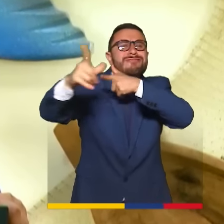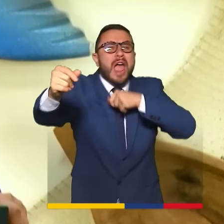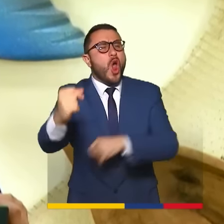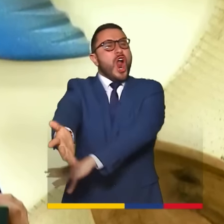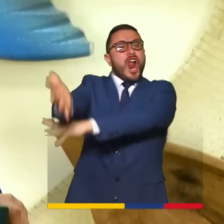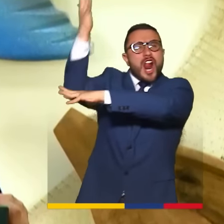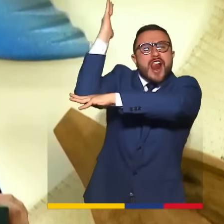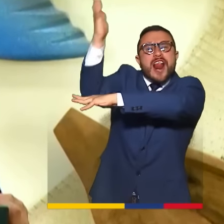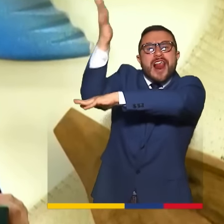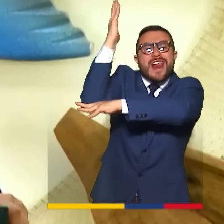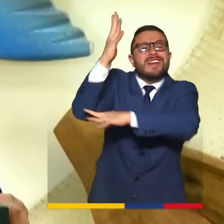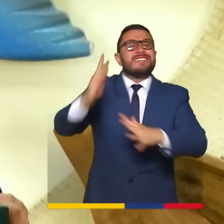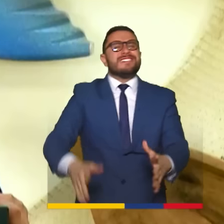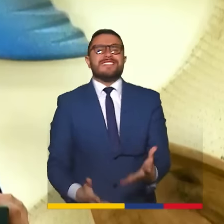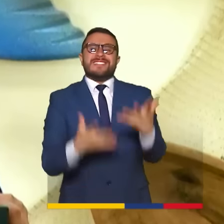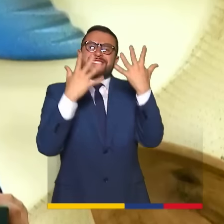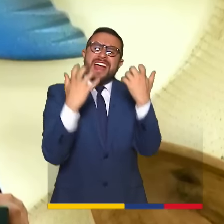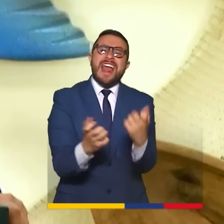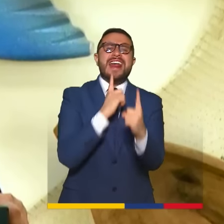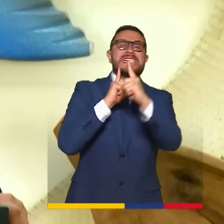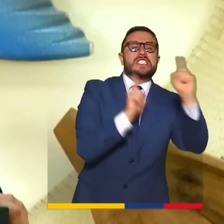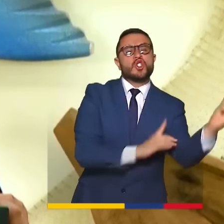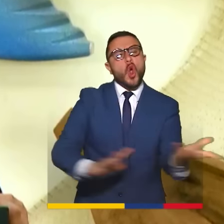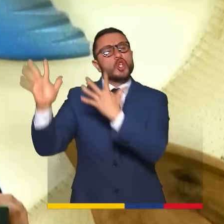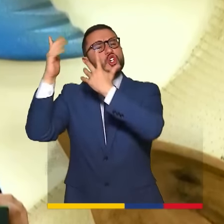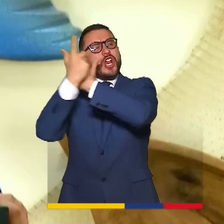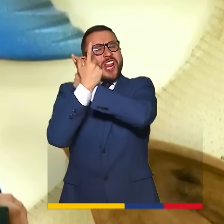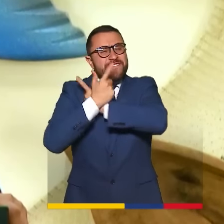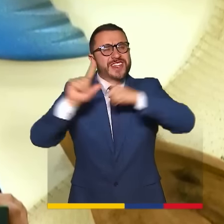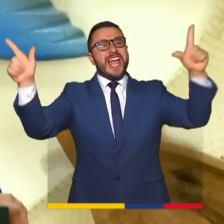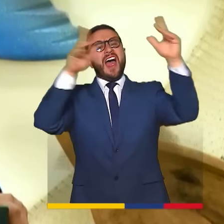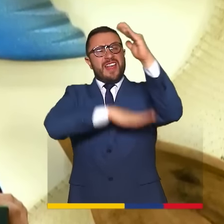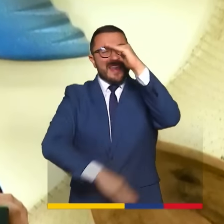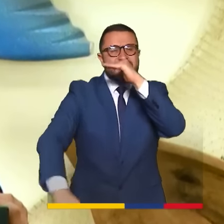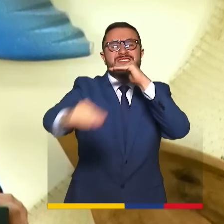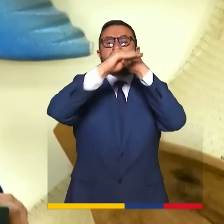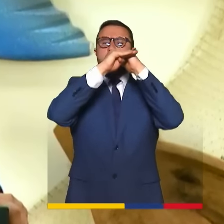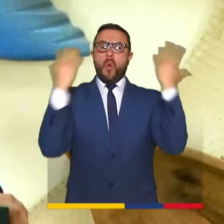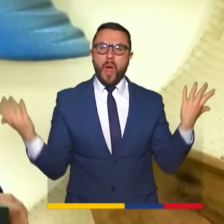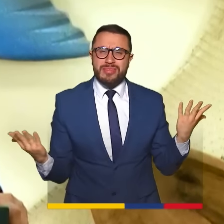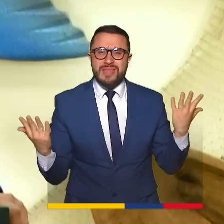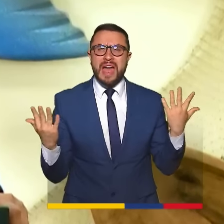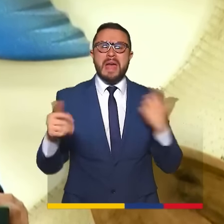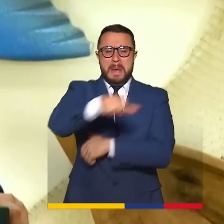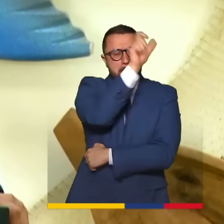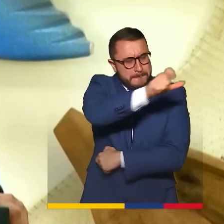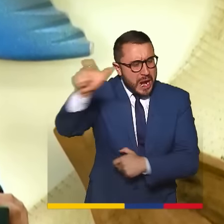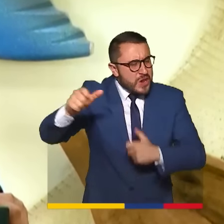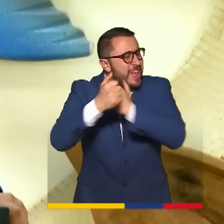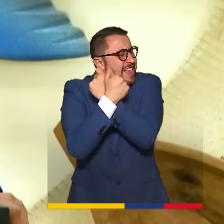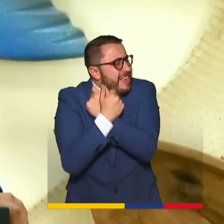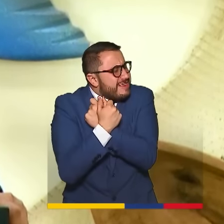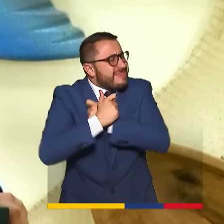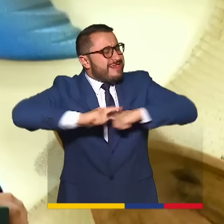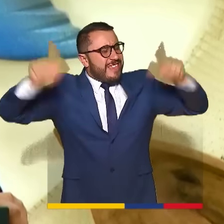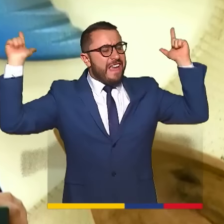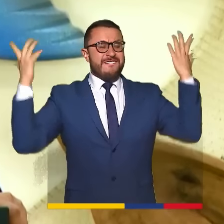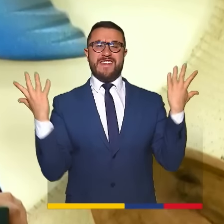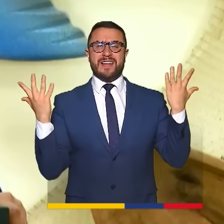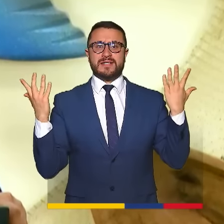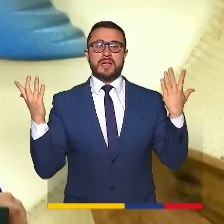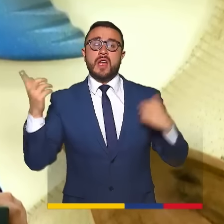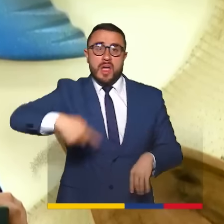libertades, hablando de igualdades, hablando de seres libres que no